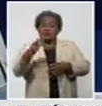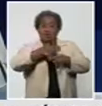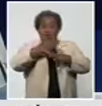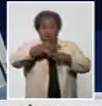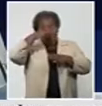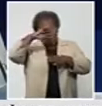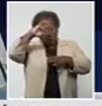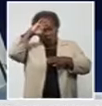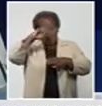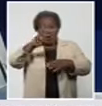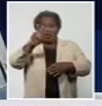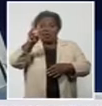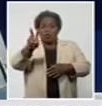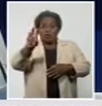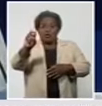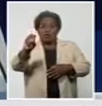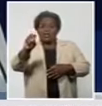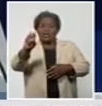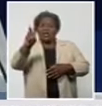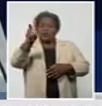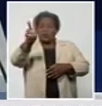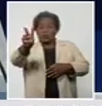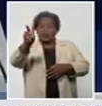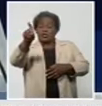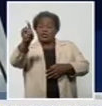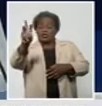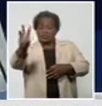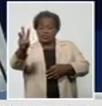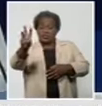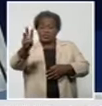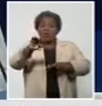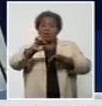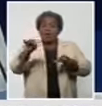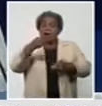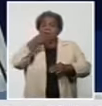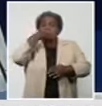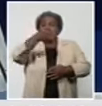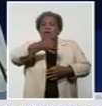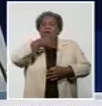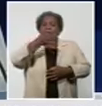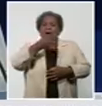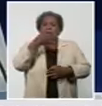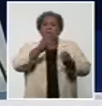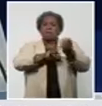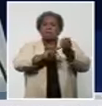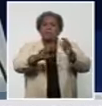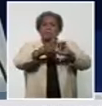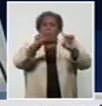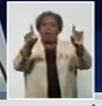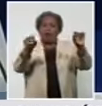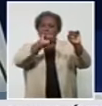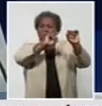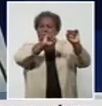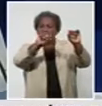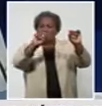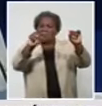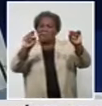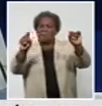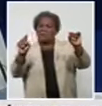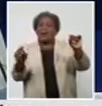Cuba 213, y así pudiéramos mencionar todos los territorios de los cuales se procesaron